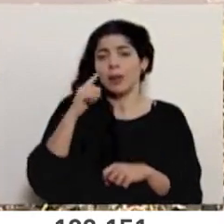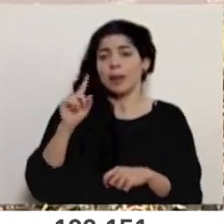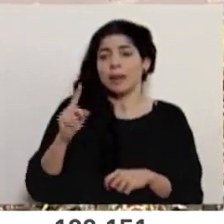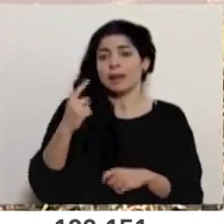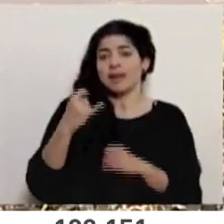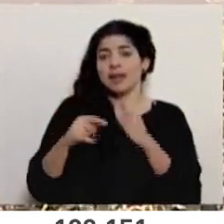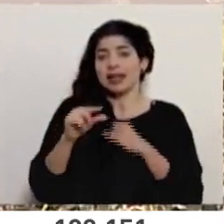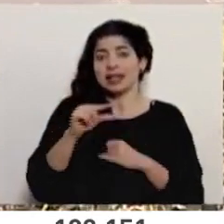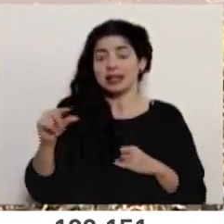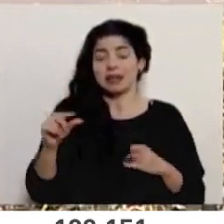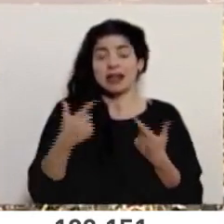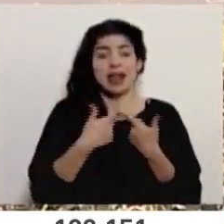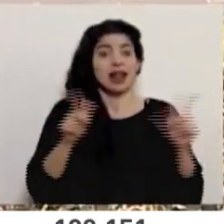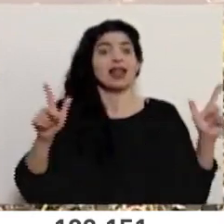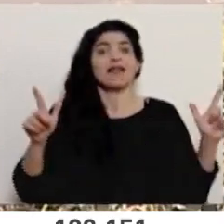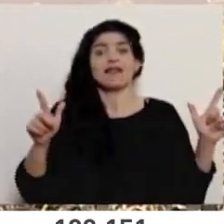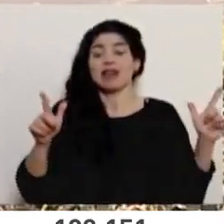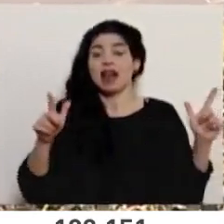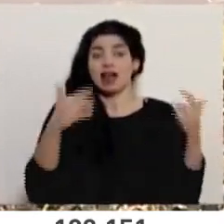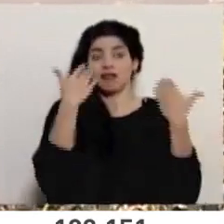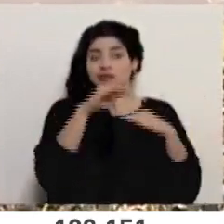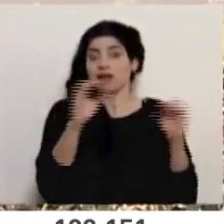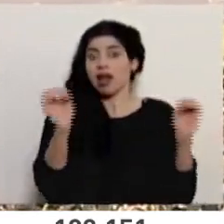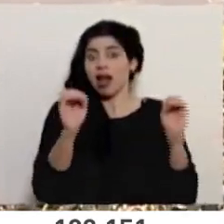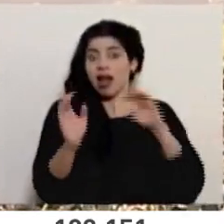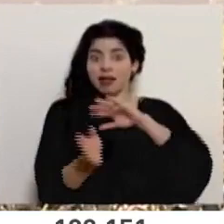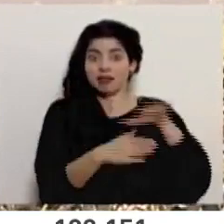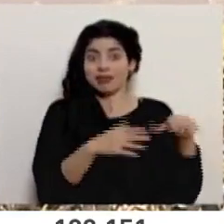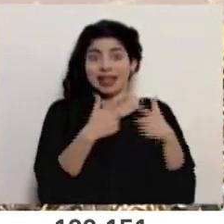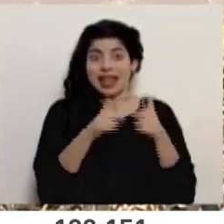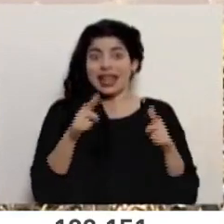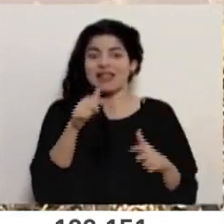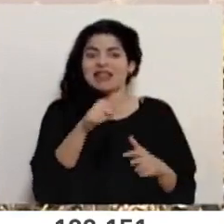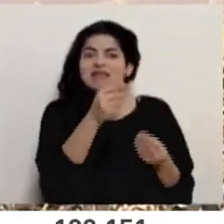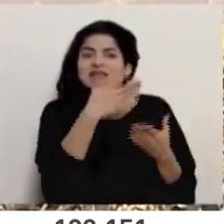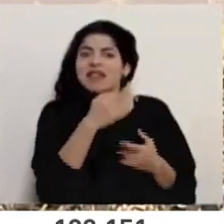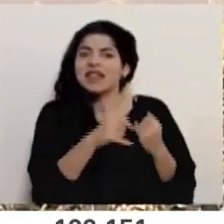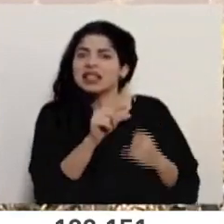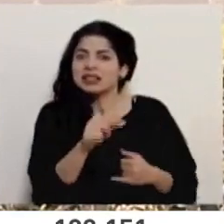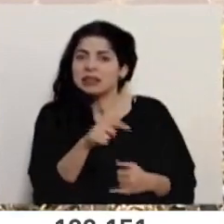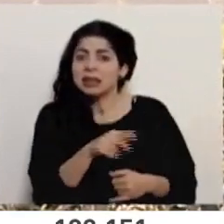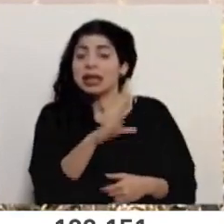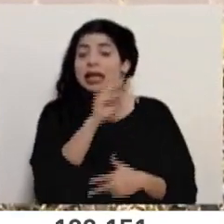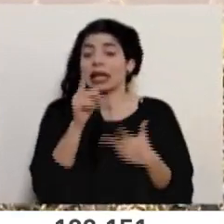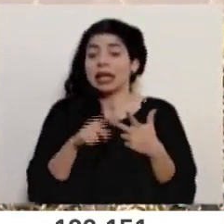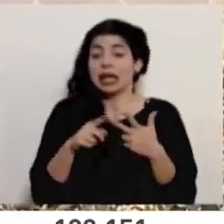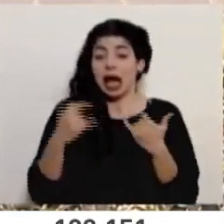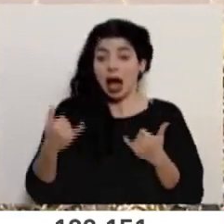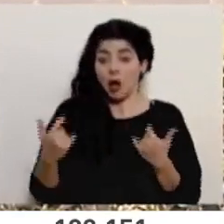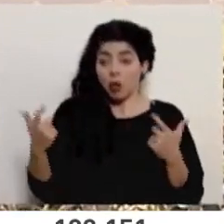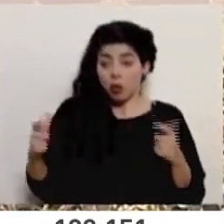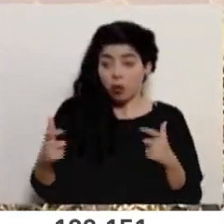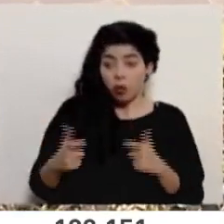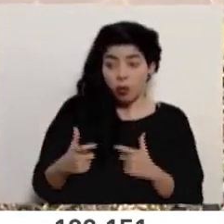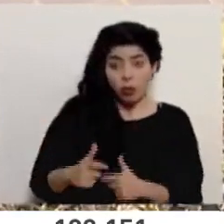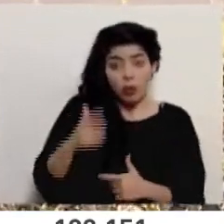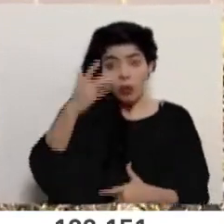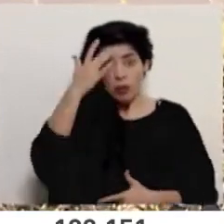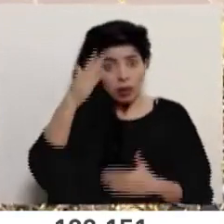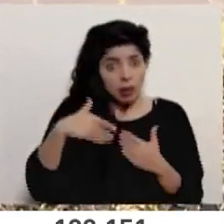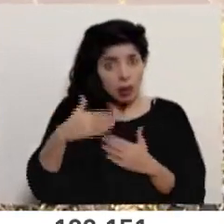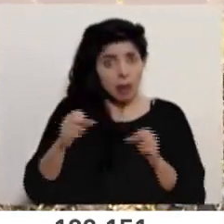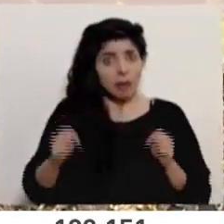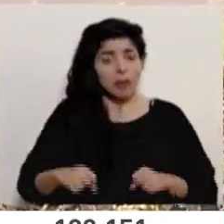semana con libre circulación, que tuvimos ya sin restricción por placas. Y finalmente, si ante la baja de casos que llevamos, podríamos tener una